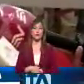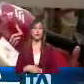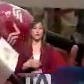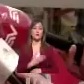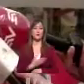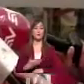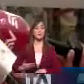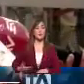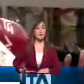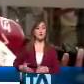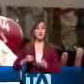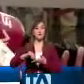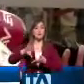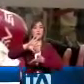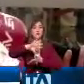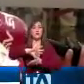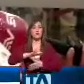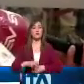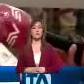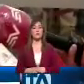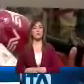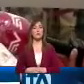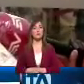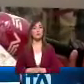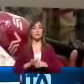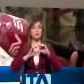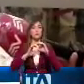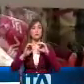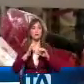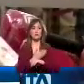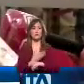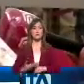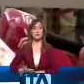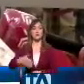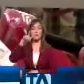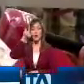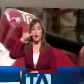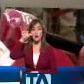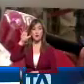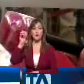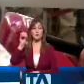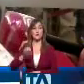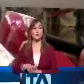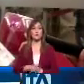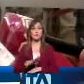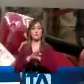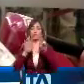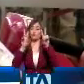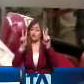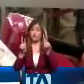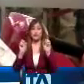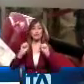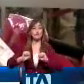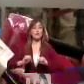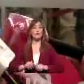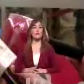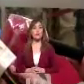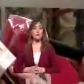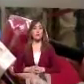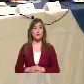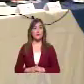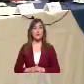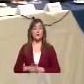de la Asamblea Nacional, Guadalupe Yori, ha mantenido conversaciones con el presidente Lasso para hablar sobre esta posibilidad y parece que hay una